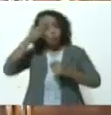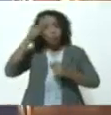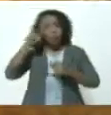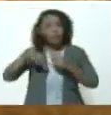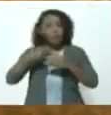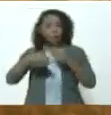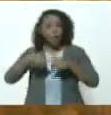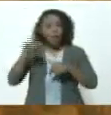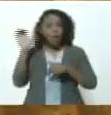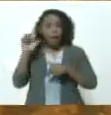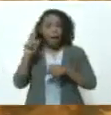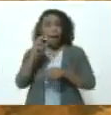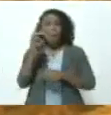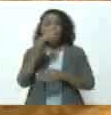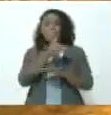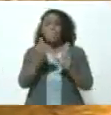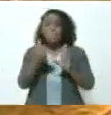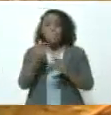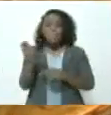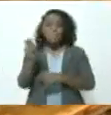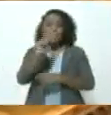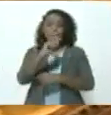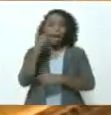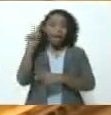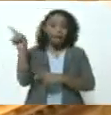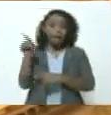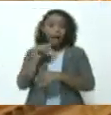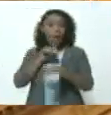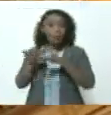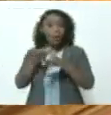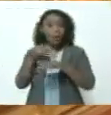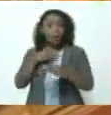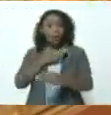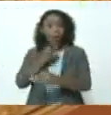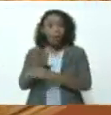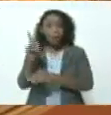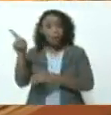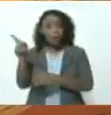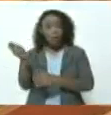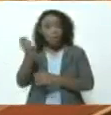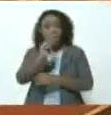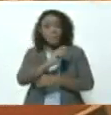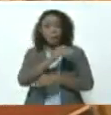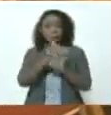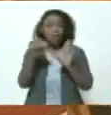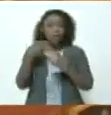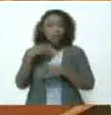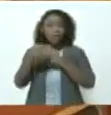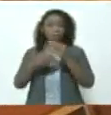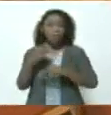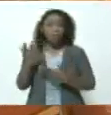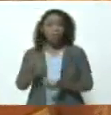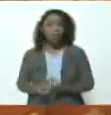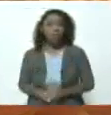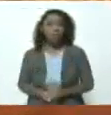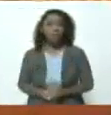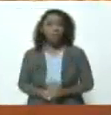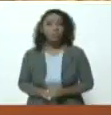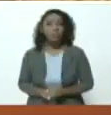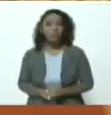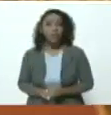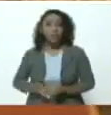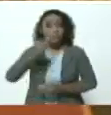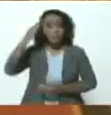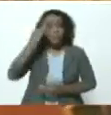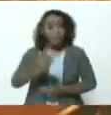Pero el mes y medio más intenso fue Tinaquillo. En ese mes y medio, entre soldados realistas,